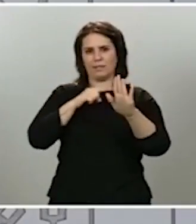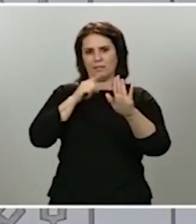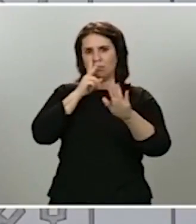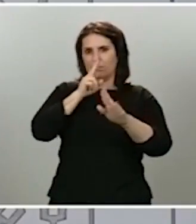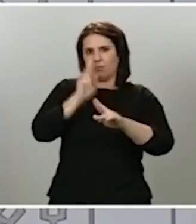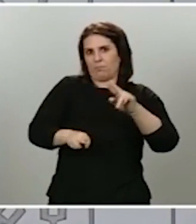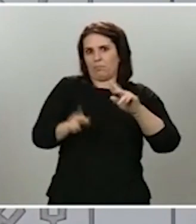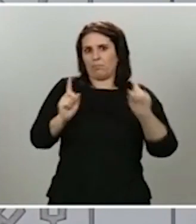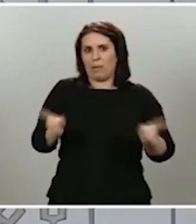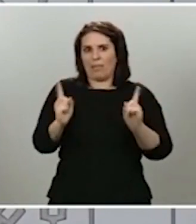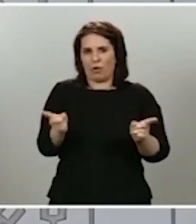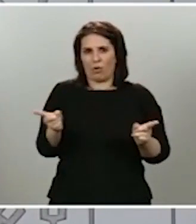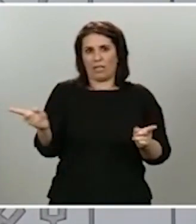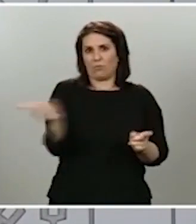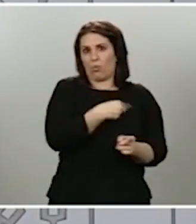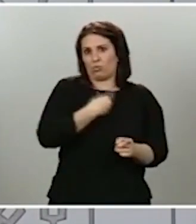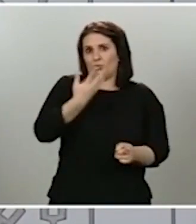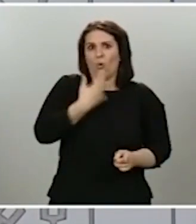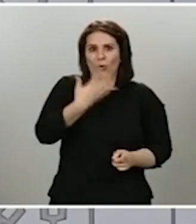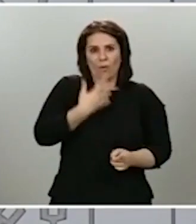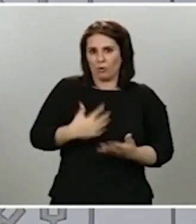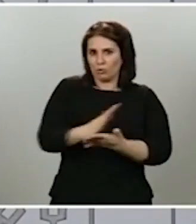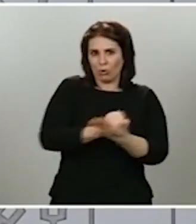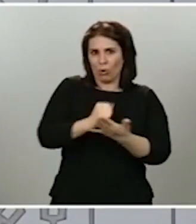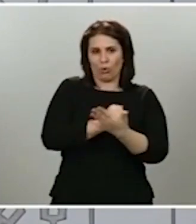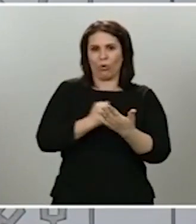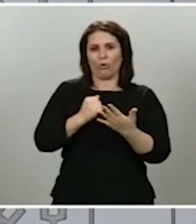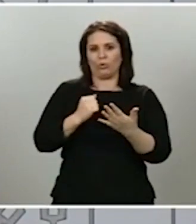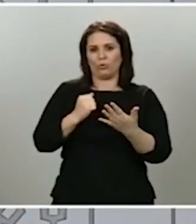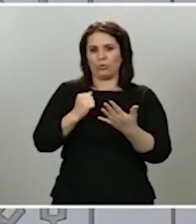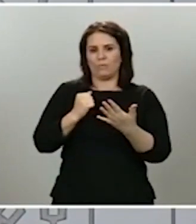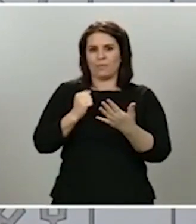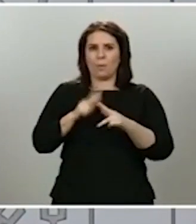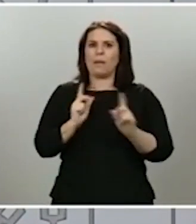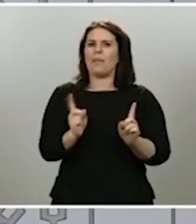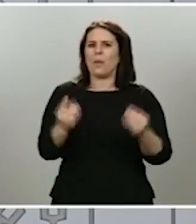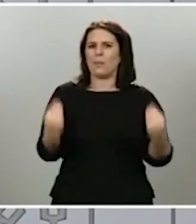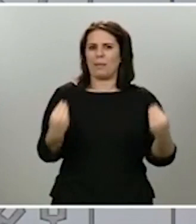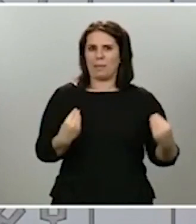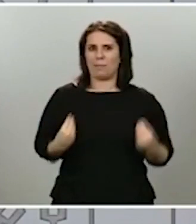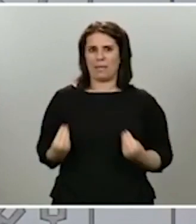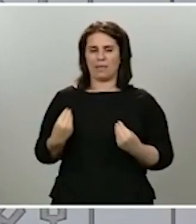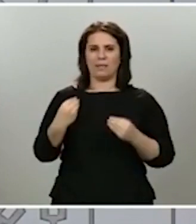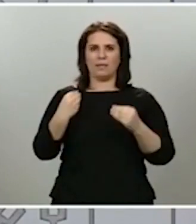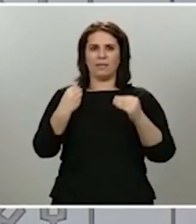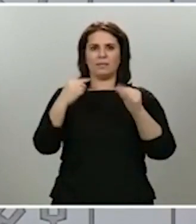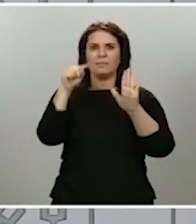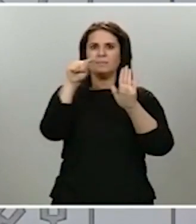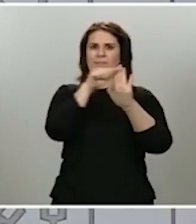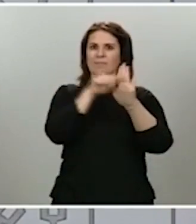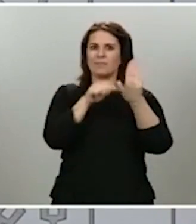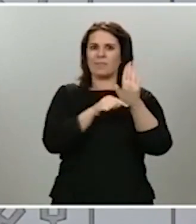todos sabemos y que todos conocemos y que hay que aplicar a medida que se vayan abriendo las diferentes medidas para recuperar la